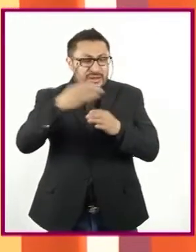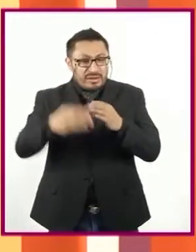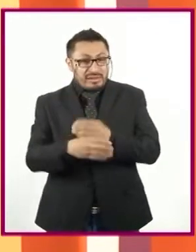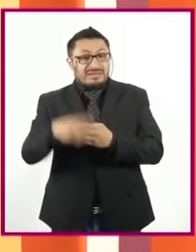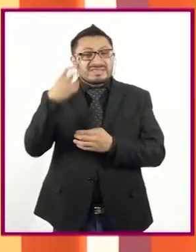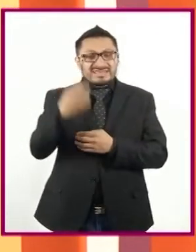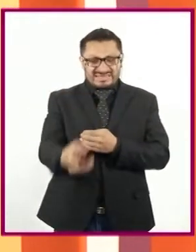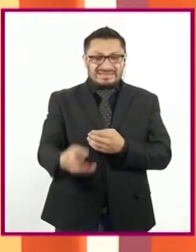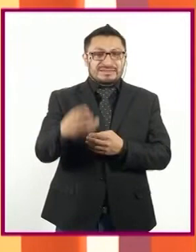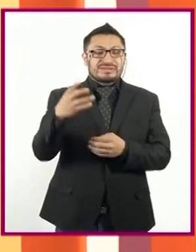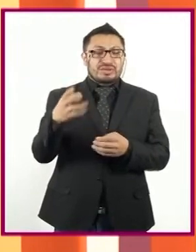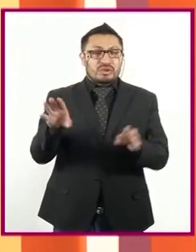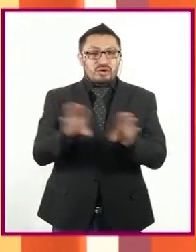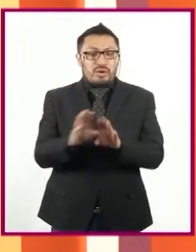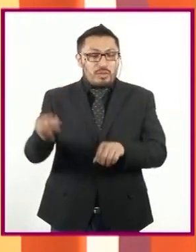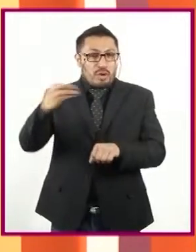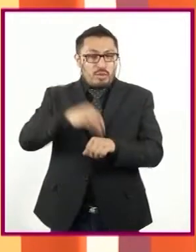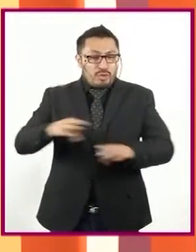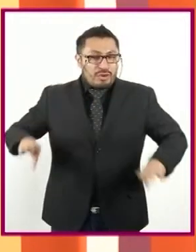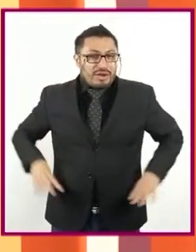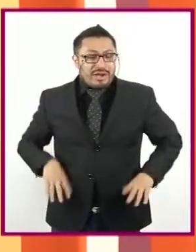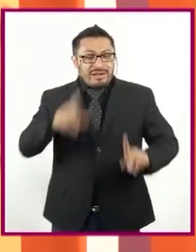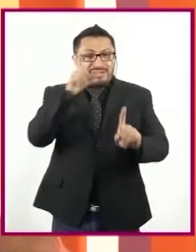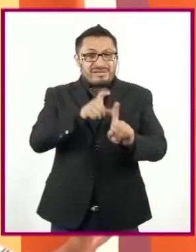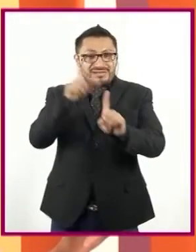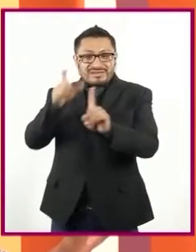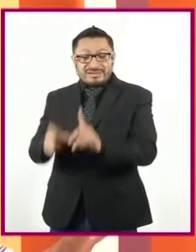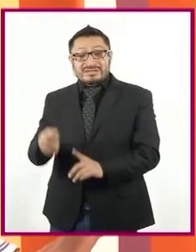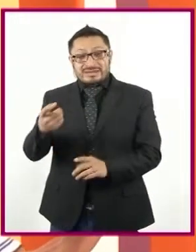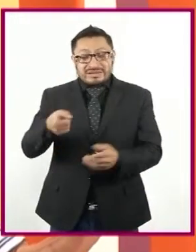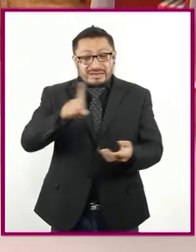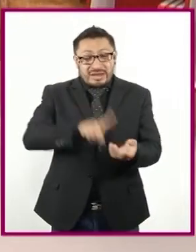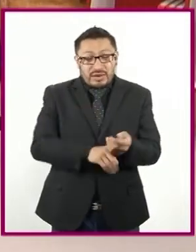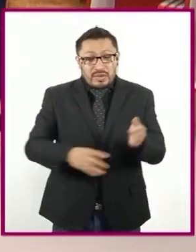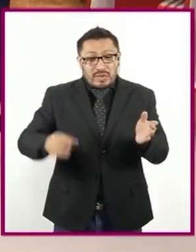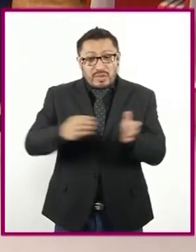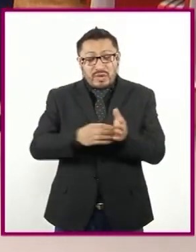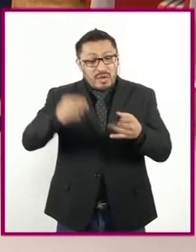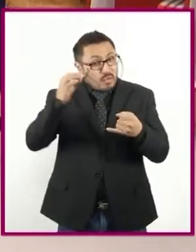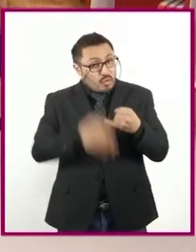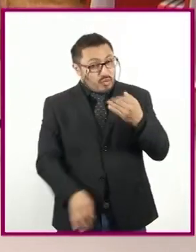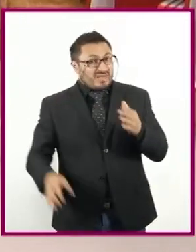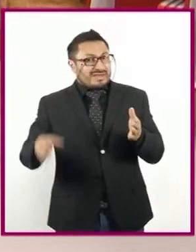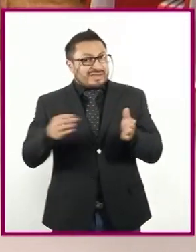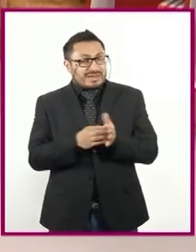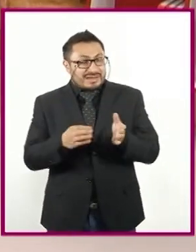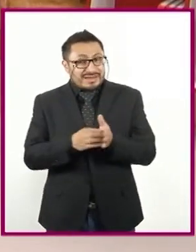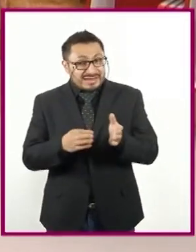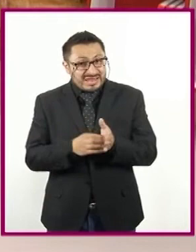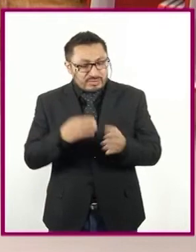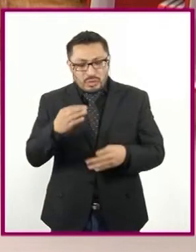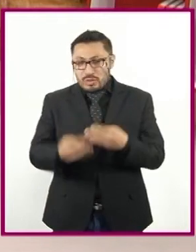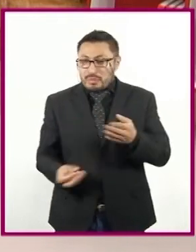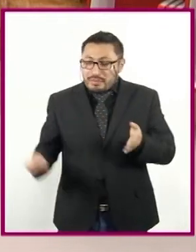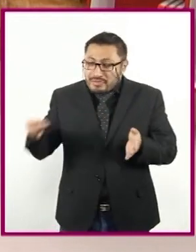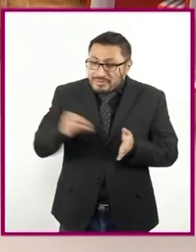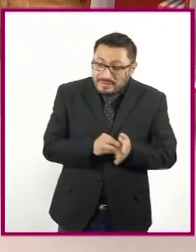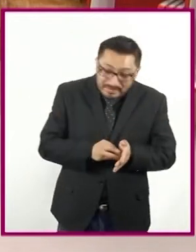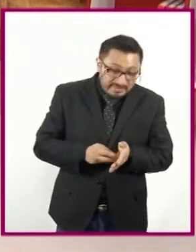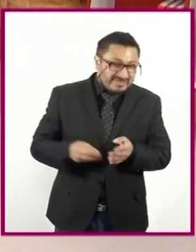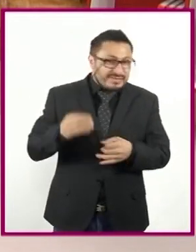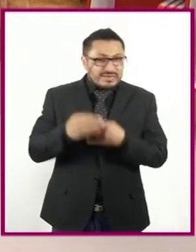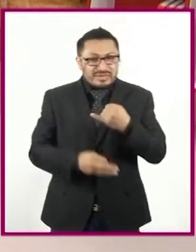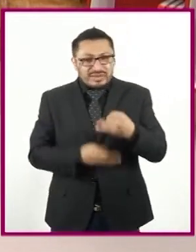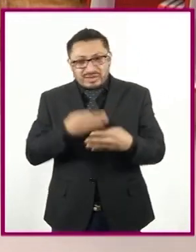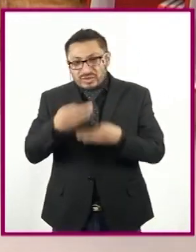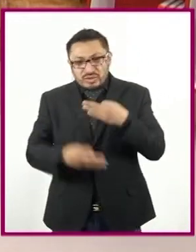a personalizarlo. Esto, en el cajón de abajo, vamos a poner todo lo que hemos hecho.